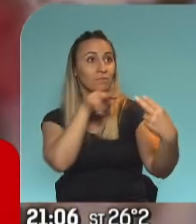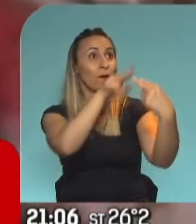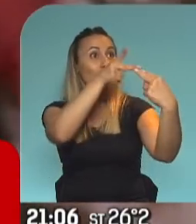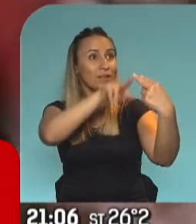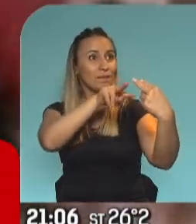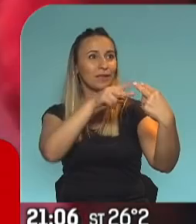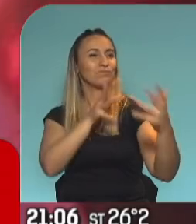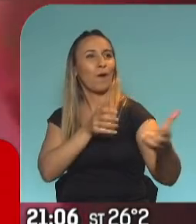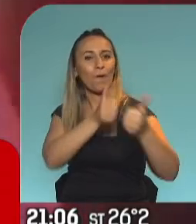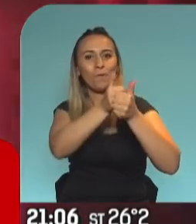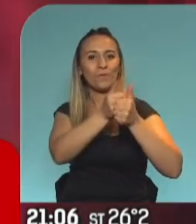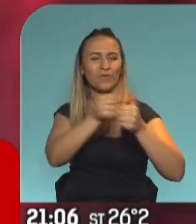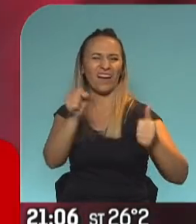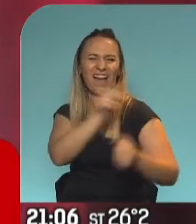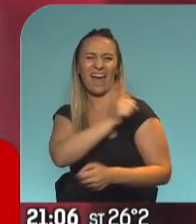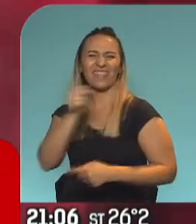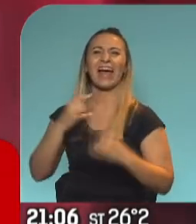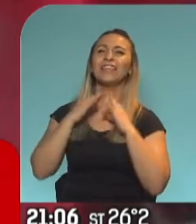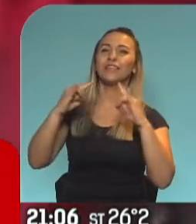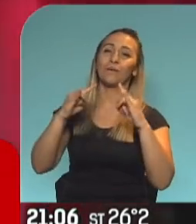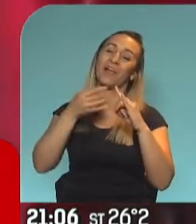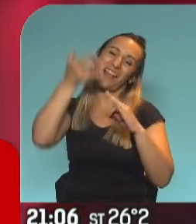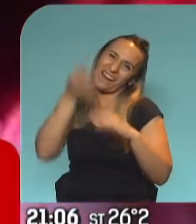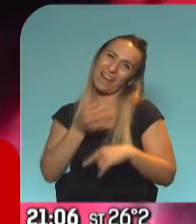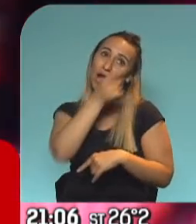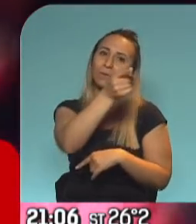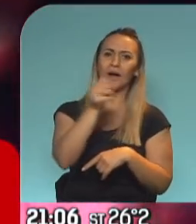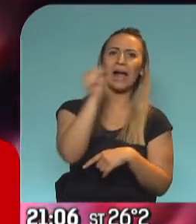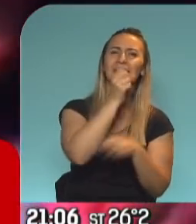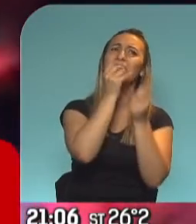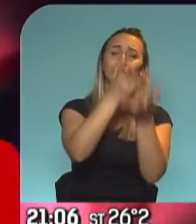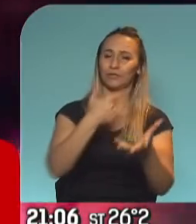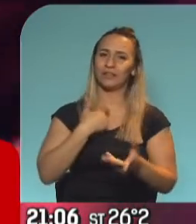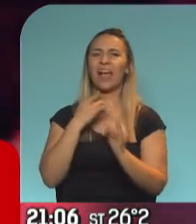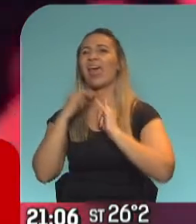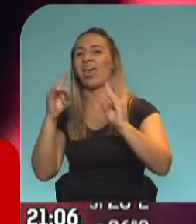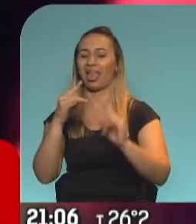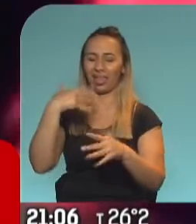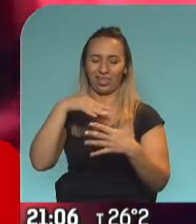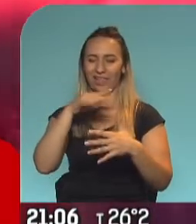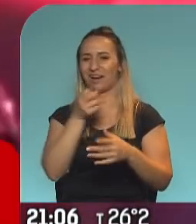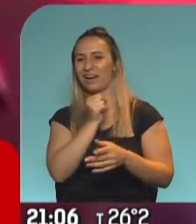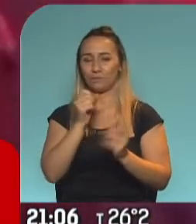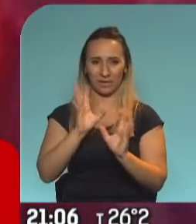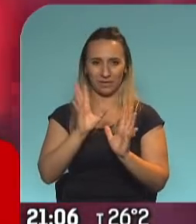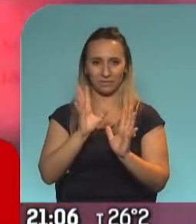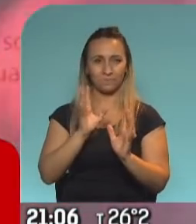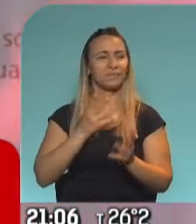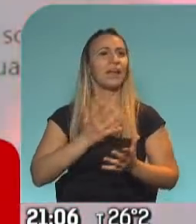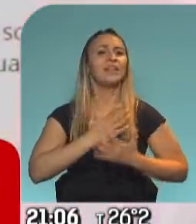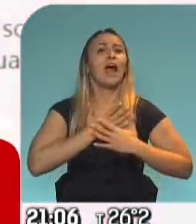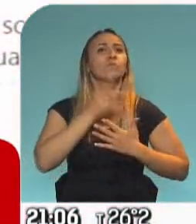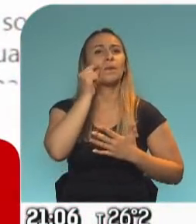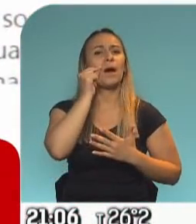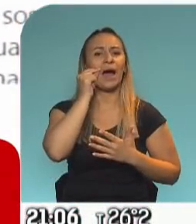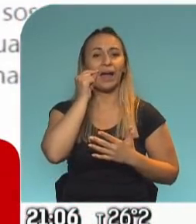juntos a los gritos. Bueno, vos en realidad cantando hermoso y yo a los gritos. Te amo, papá. Si